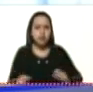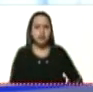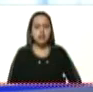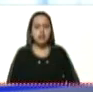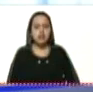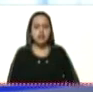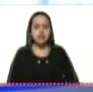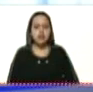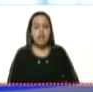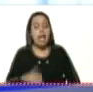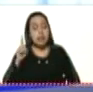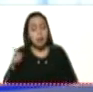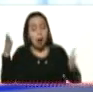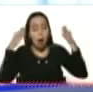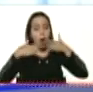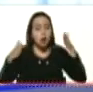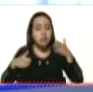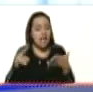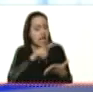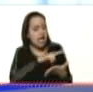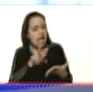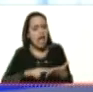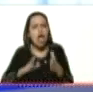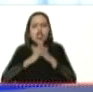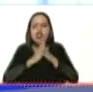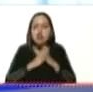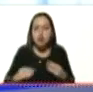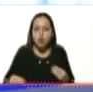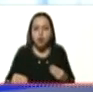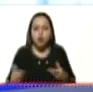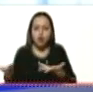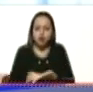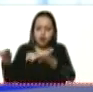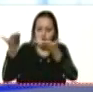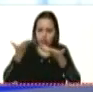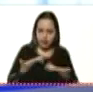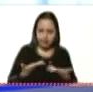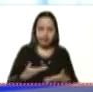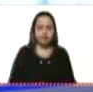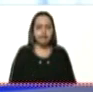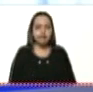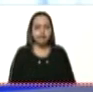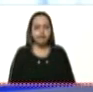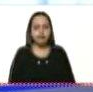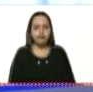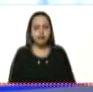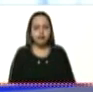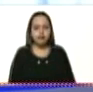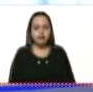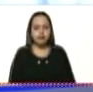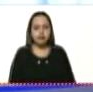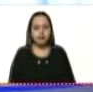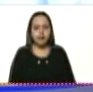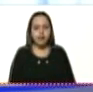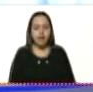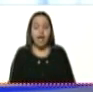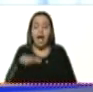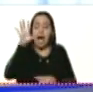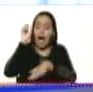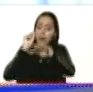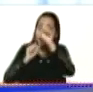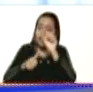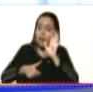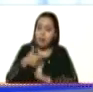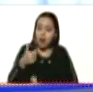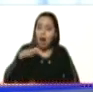le recomienda leer todo lo que llegue a sus manos. Ilústrese más para que